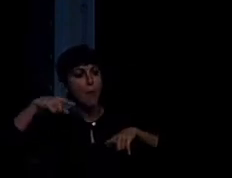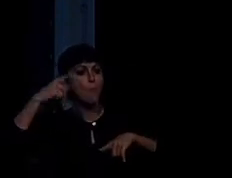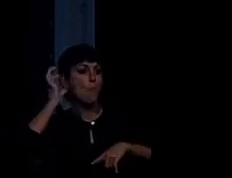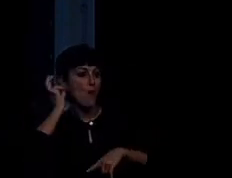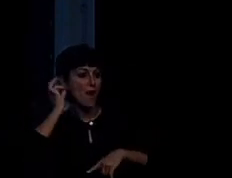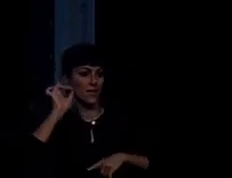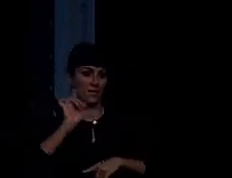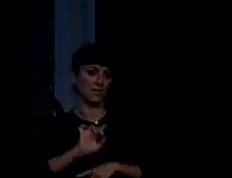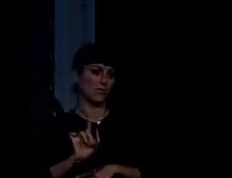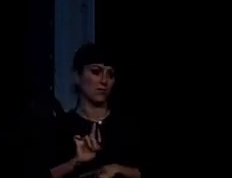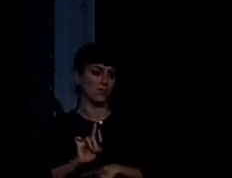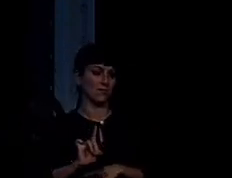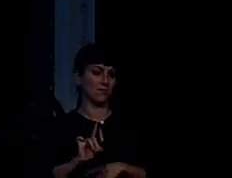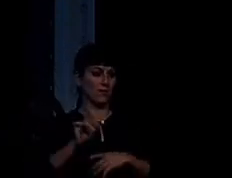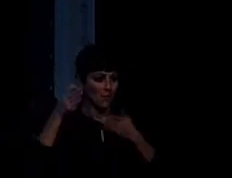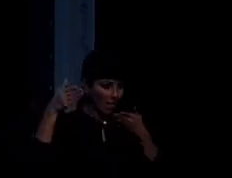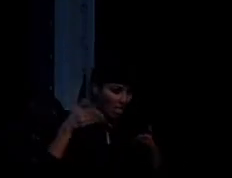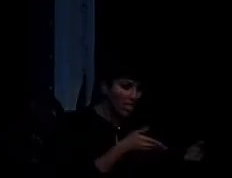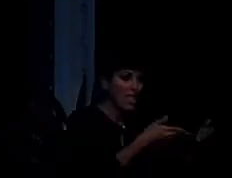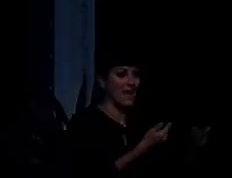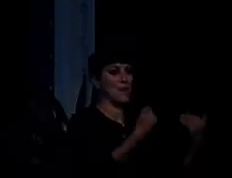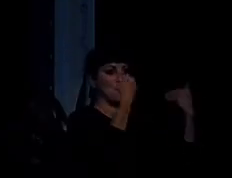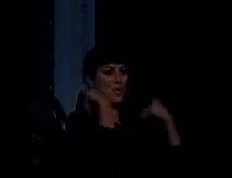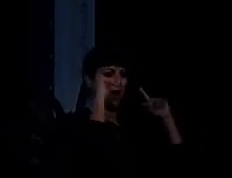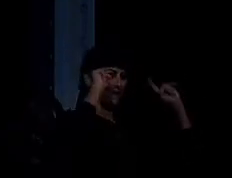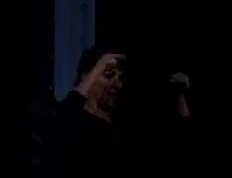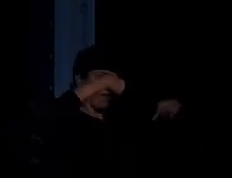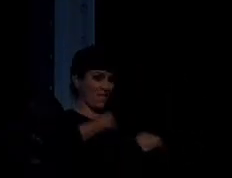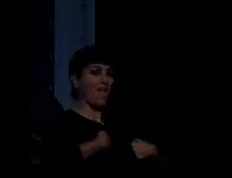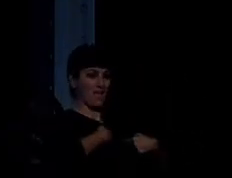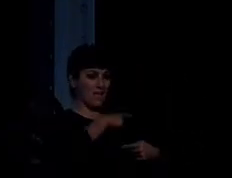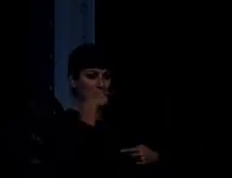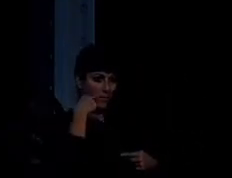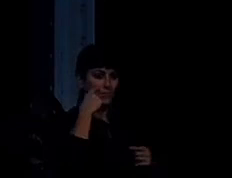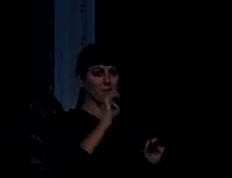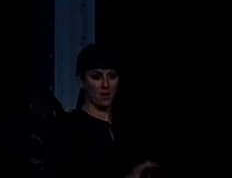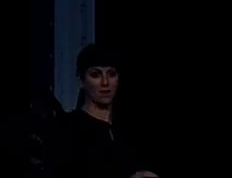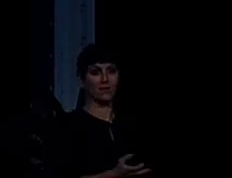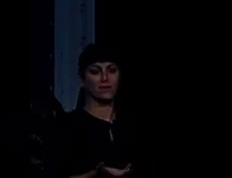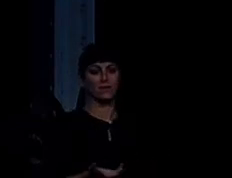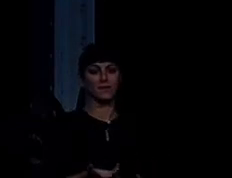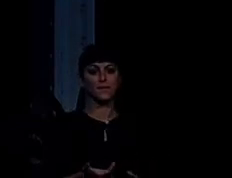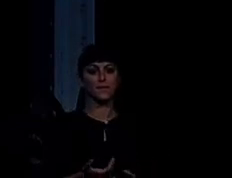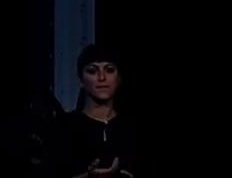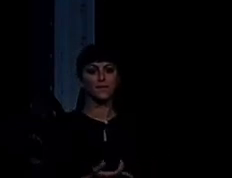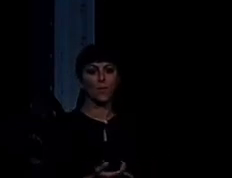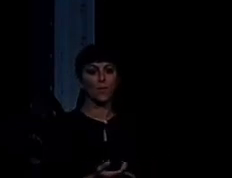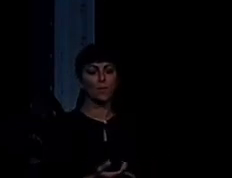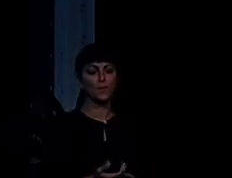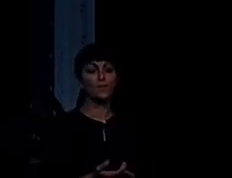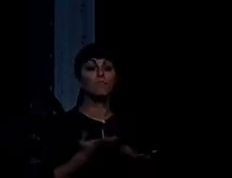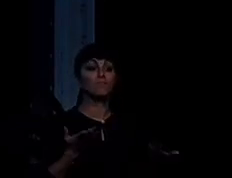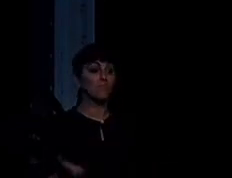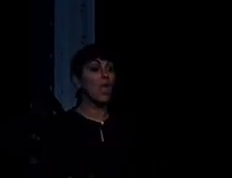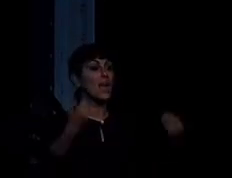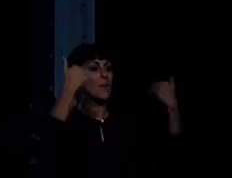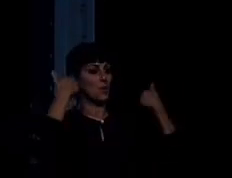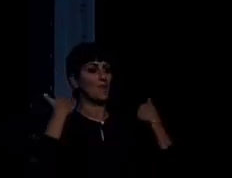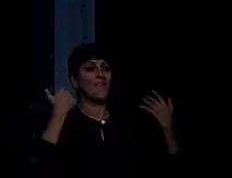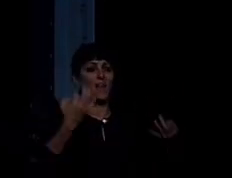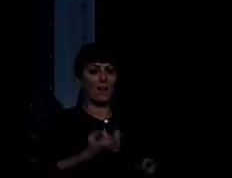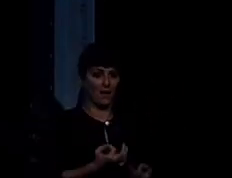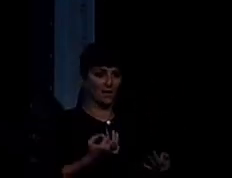propia responsabilidad. Cuando hablo de generar contrarrepresentaciones al peligro sexual, es que si vamos a tomar la palabra y vamos a